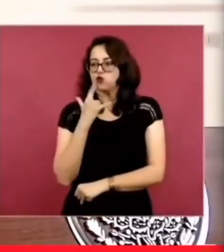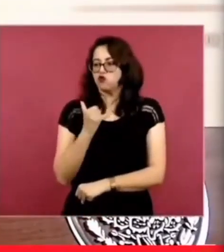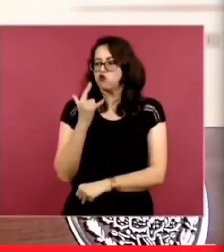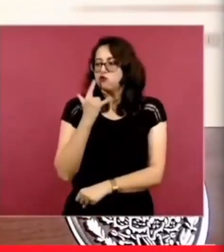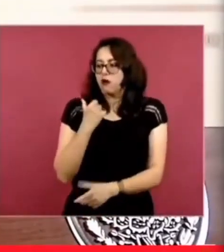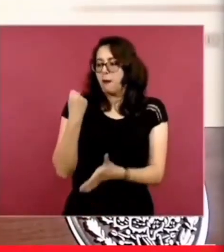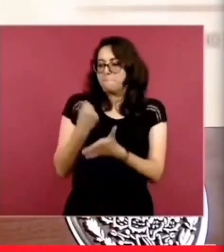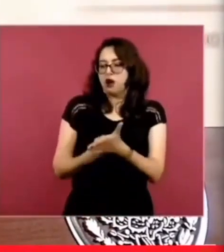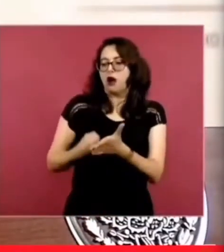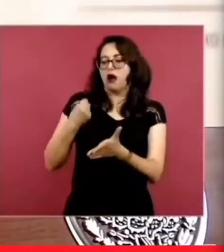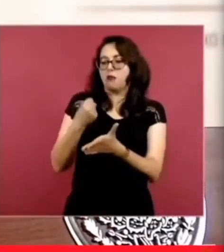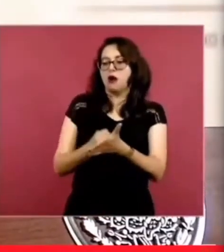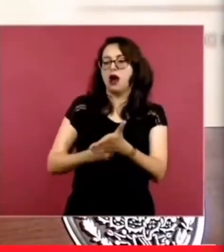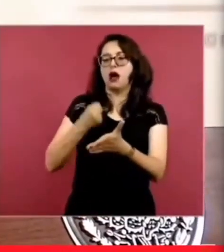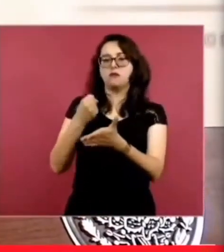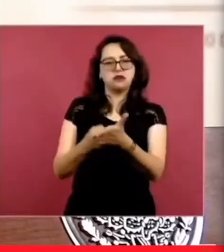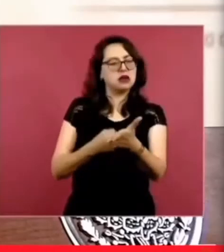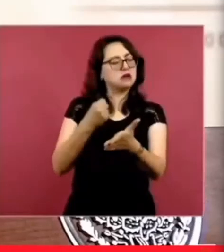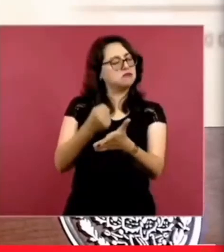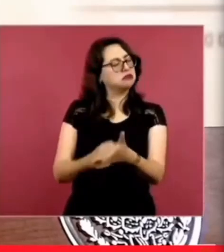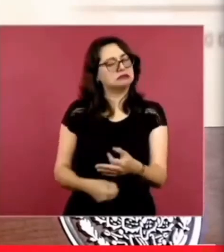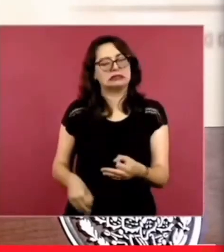perseverantes,